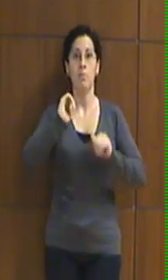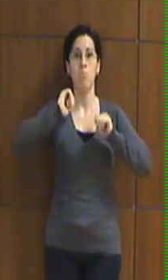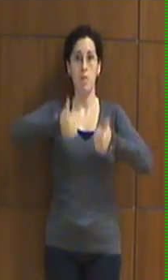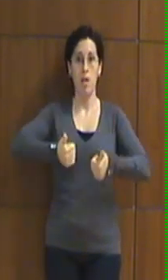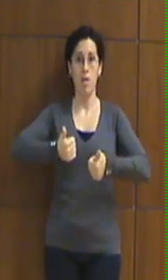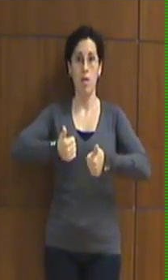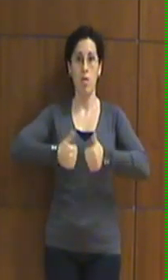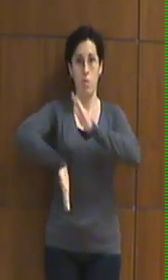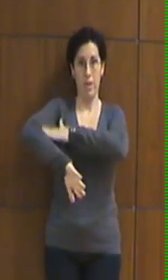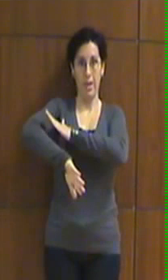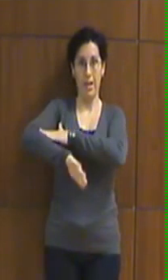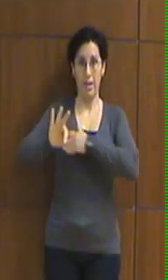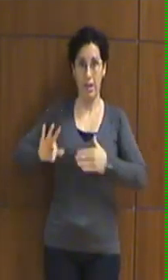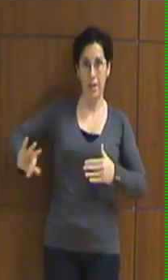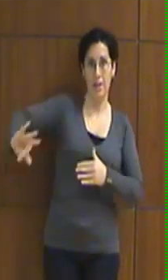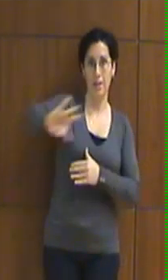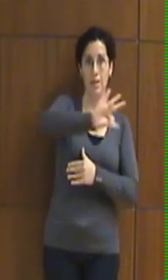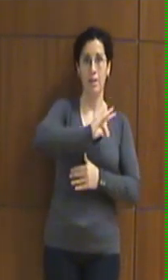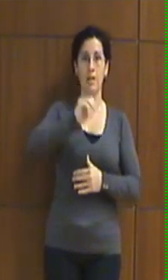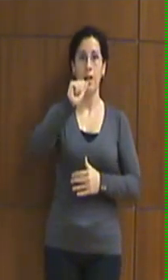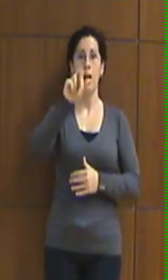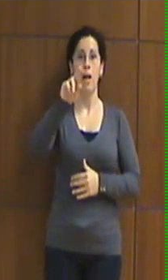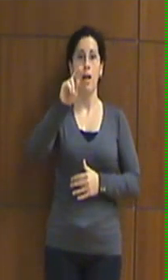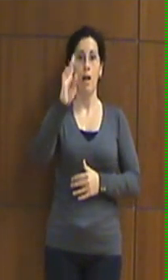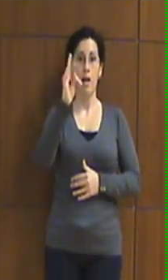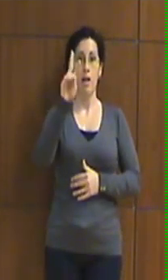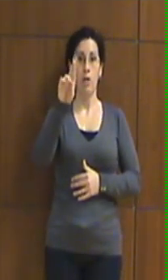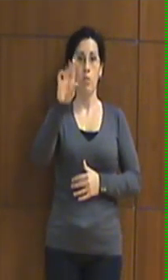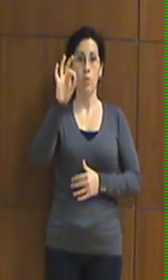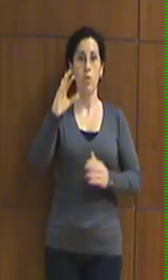aquí, por la derecha, Arturo San Román.